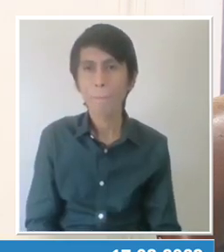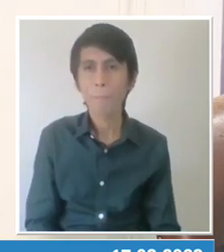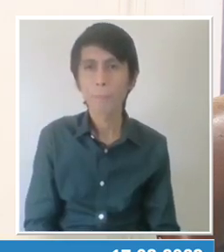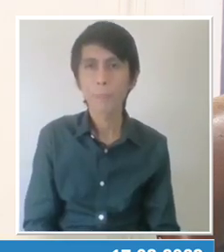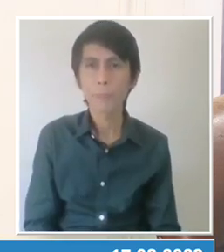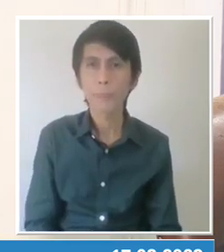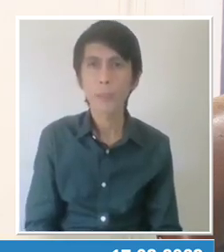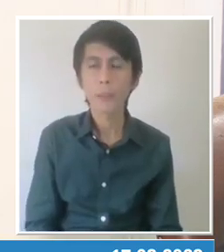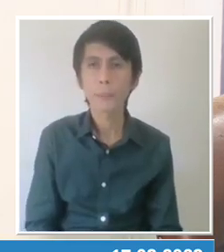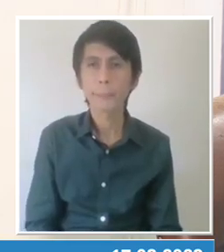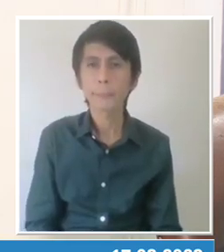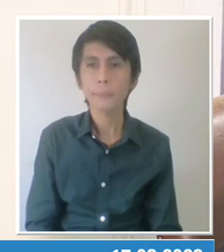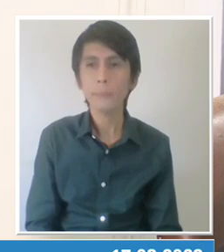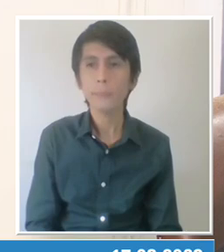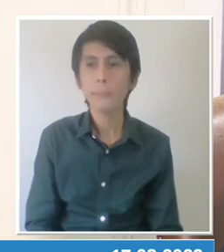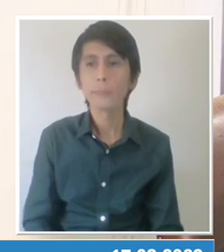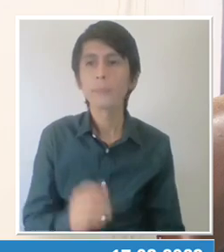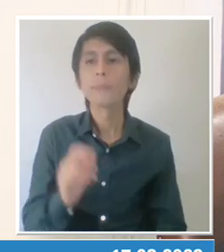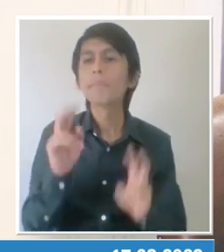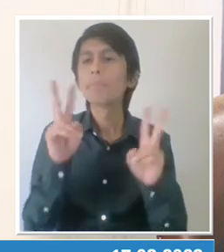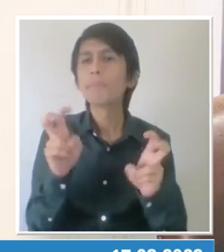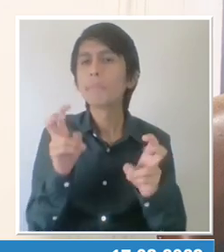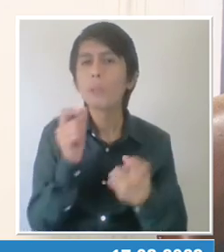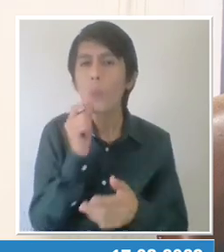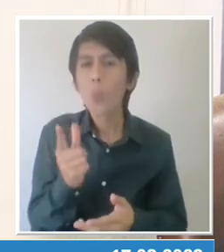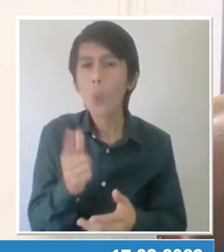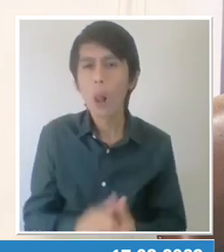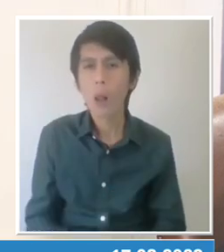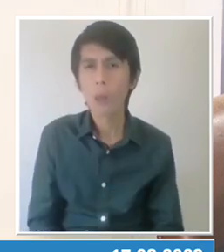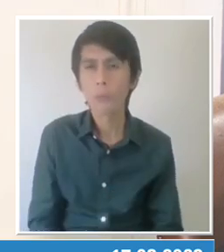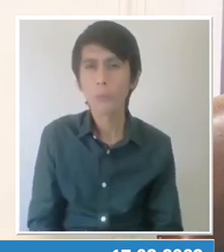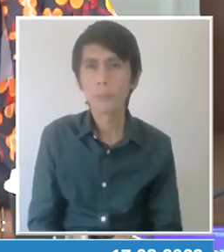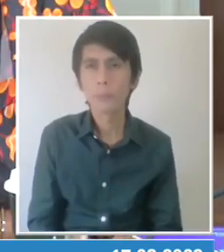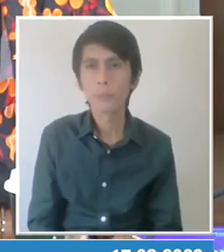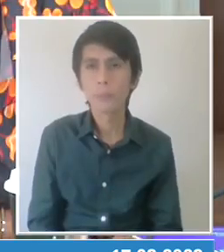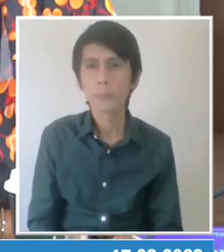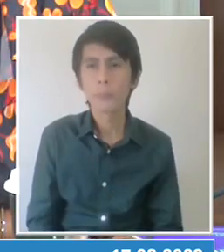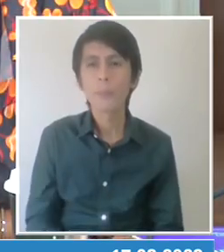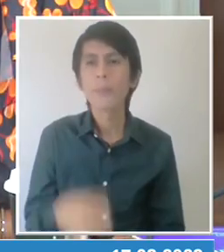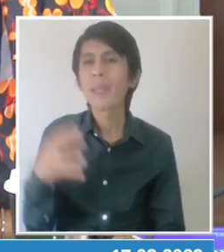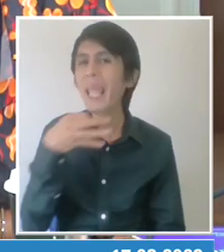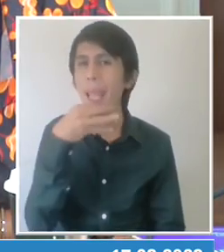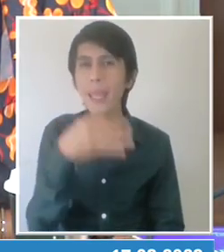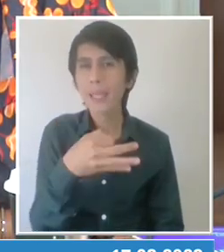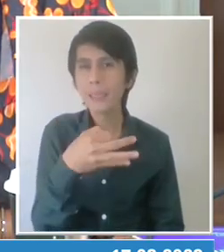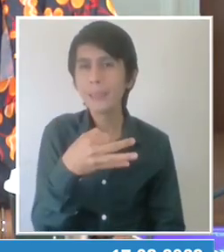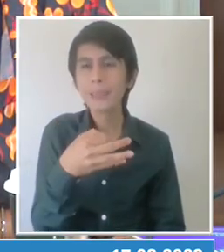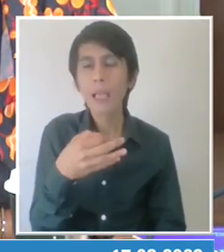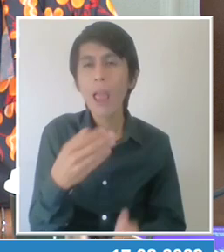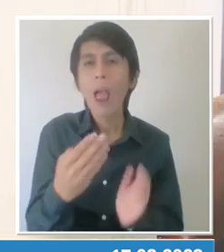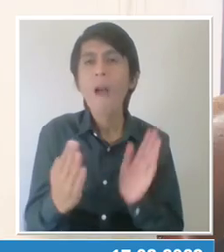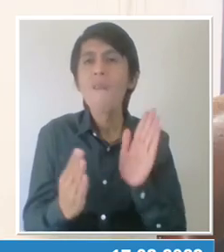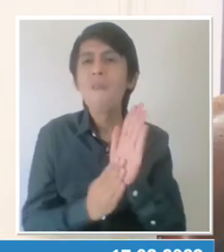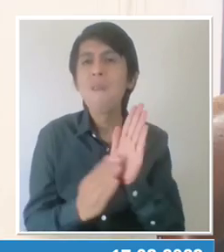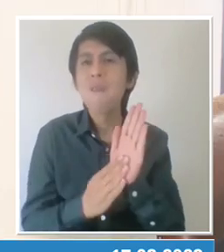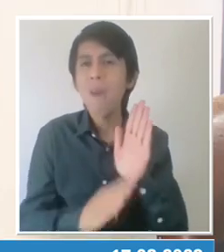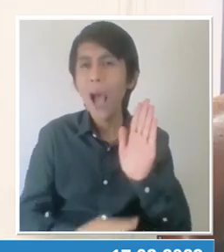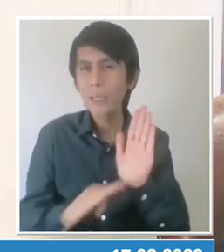¿Cuál es esta última parte? ¿Qué dicen las bases que ustedes tienen que respetar? El